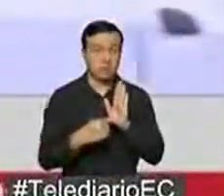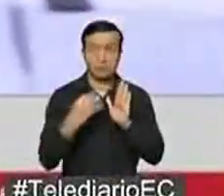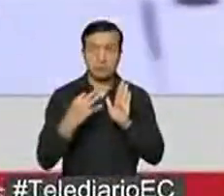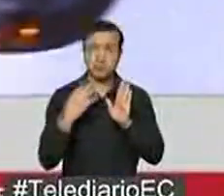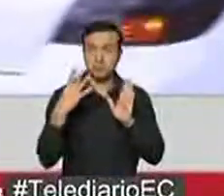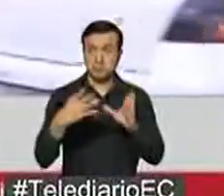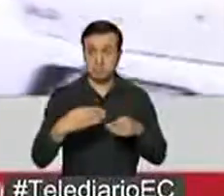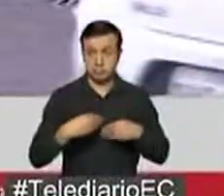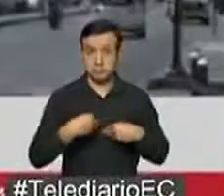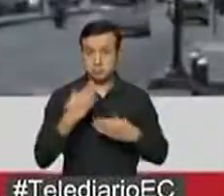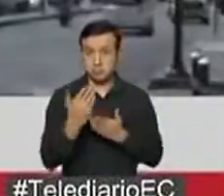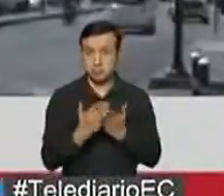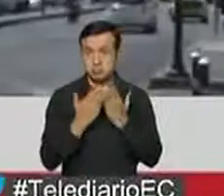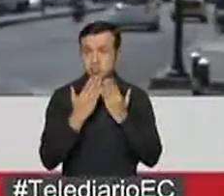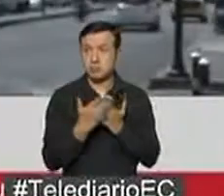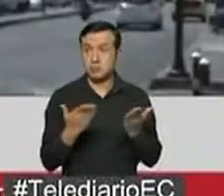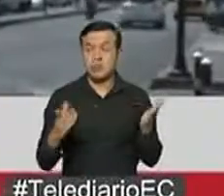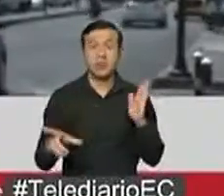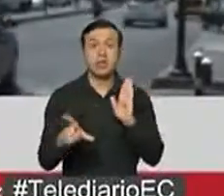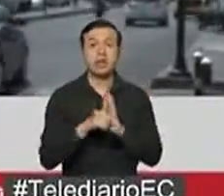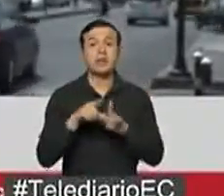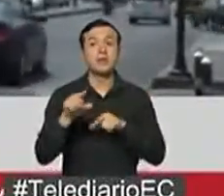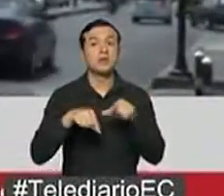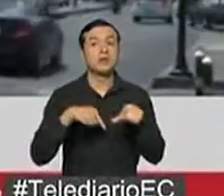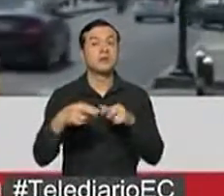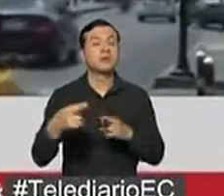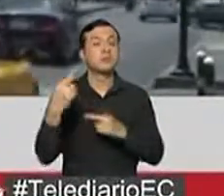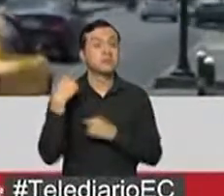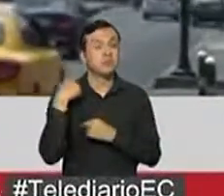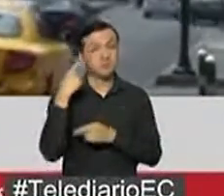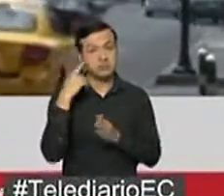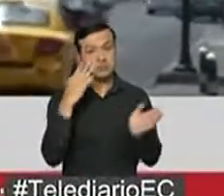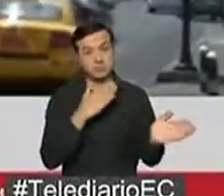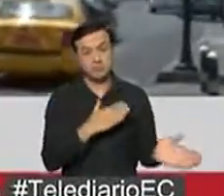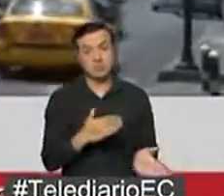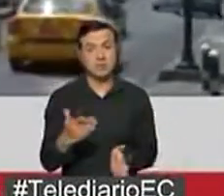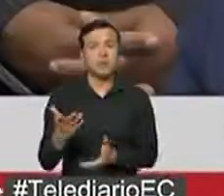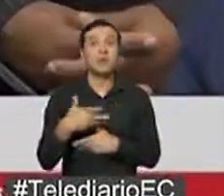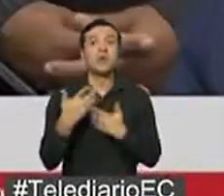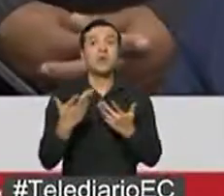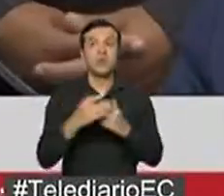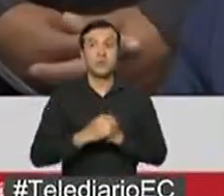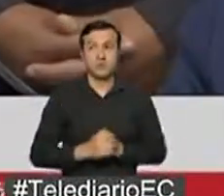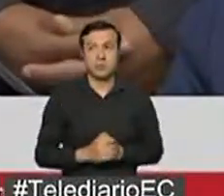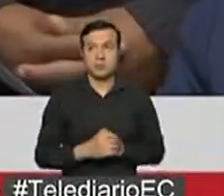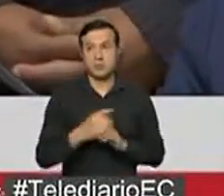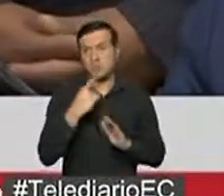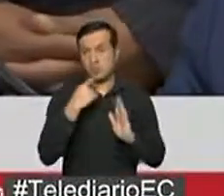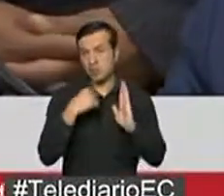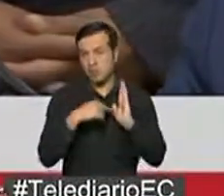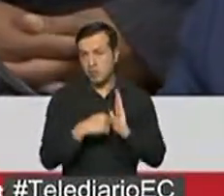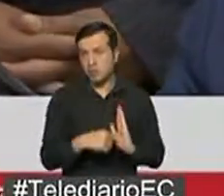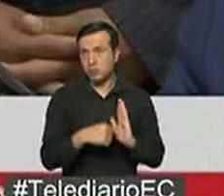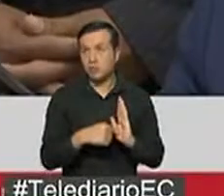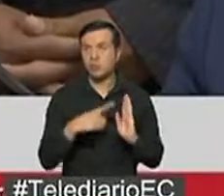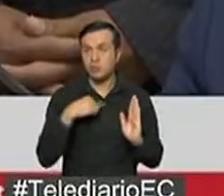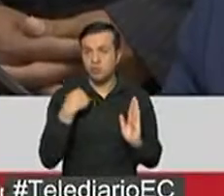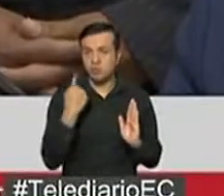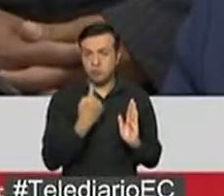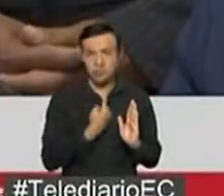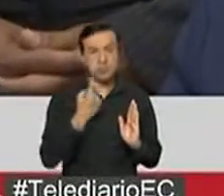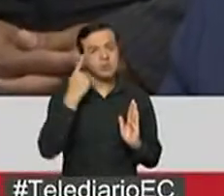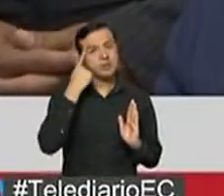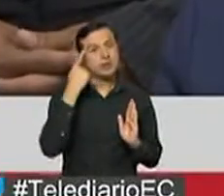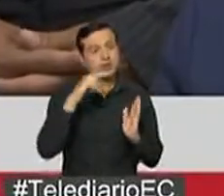posibilidad de servicio desde la ley de tránsito corresponde definir las características se trata de cómo hacemos nosotros para que